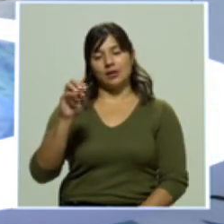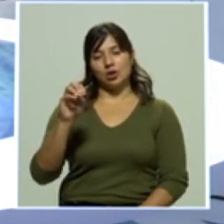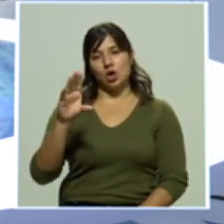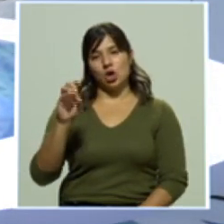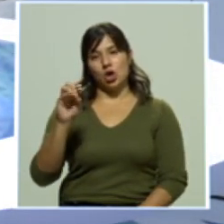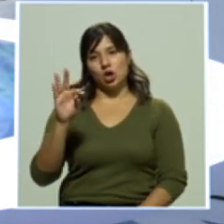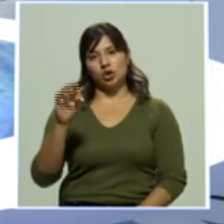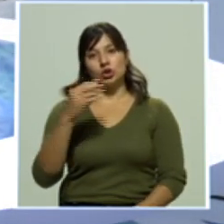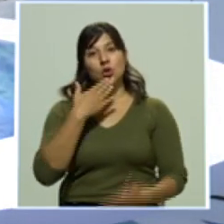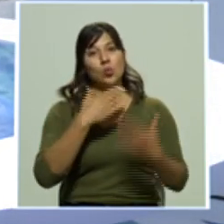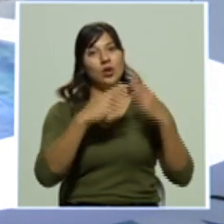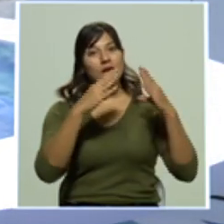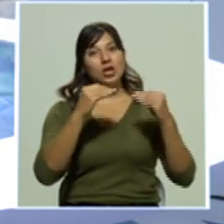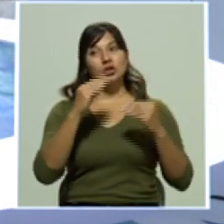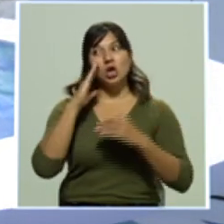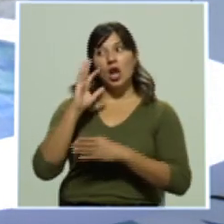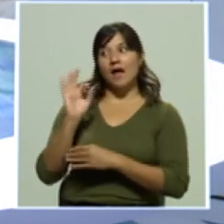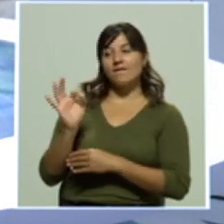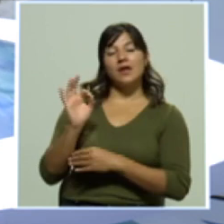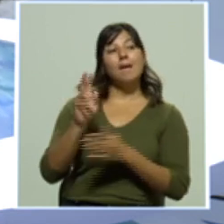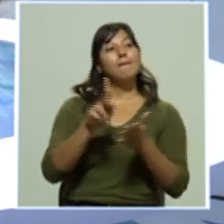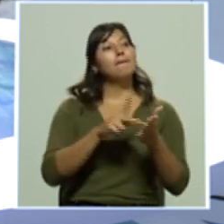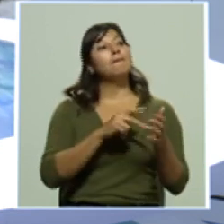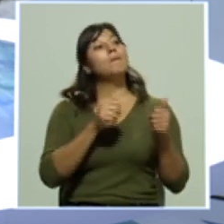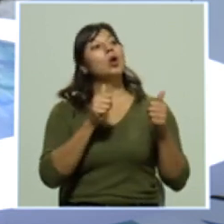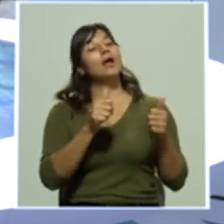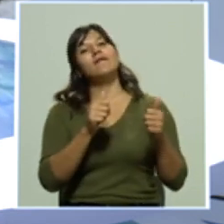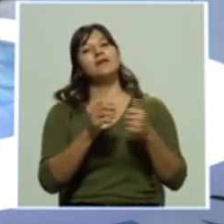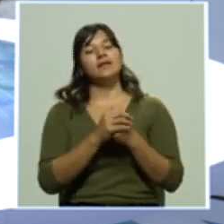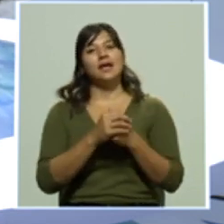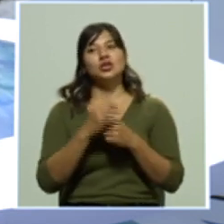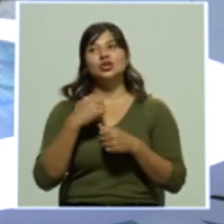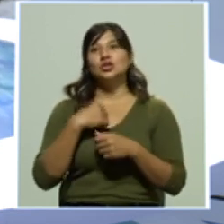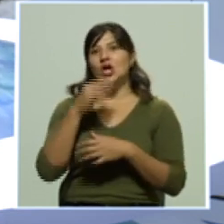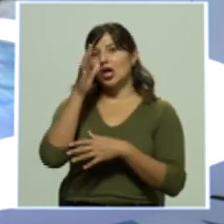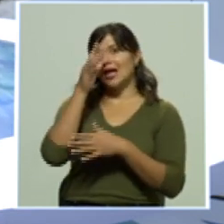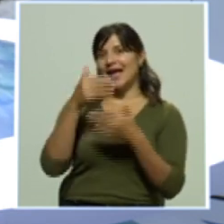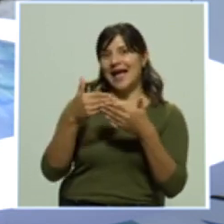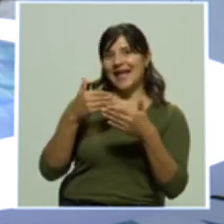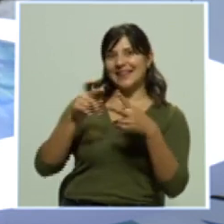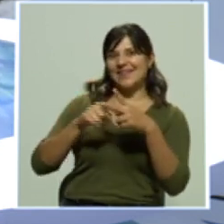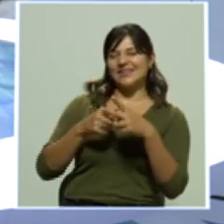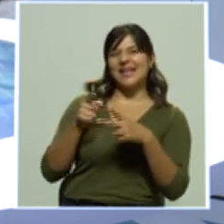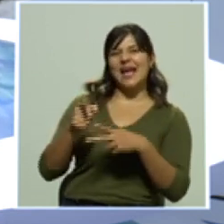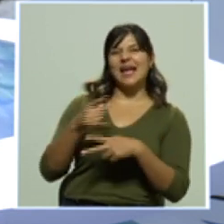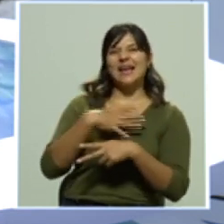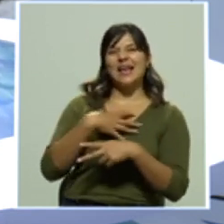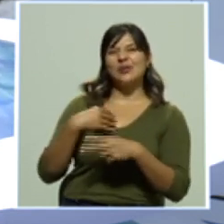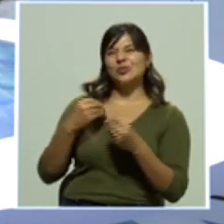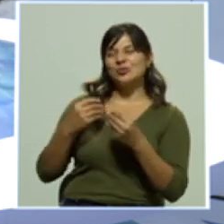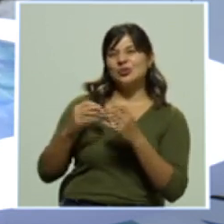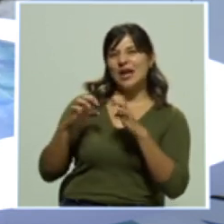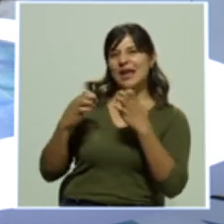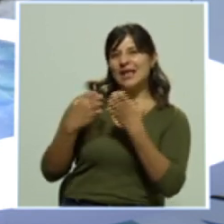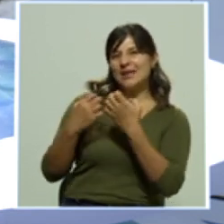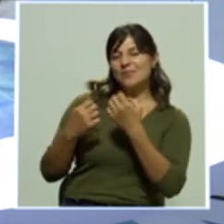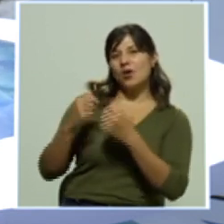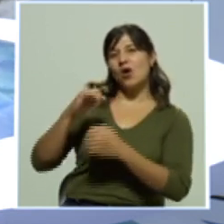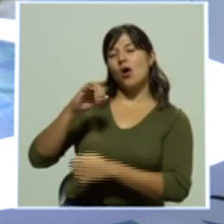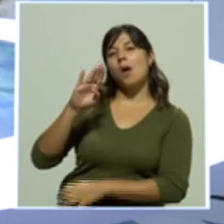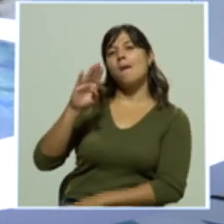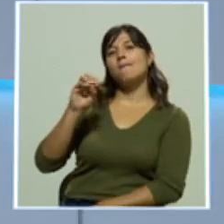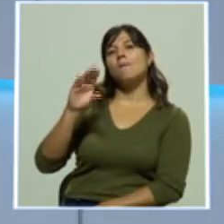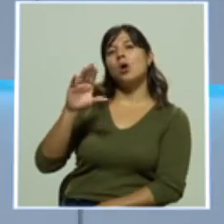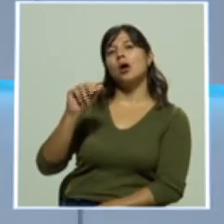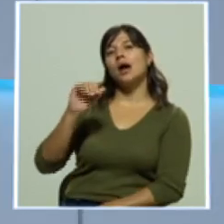Ernesto? ¿Todo en orden? Todo pura vida. Lo estaba vacilando antes de entrar porque, don Ernesto, ustedes no saben que es fanático del Boca Juniors. No es